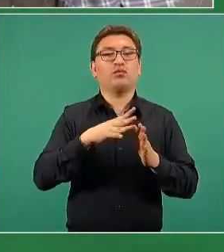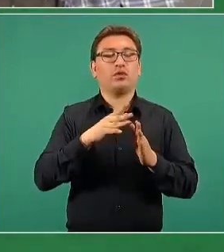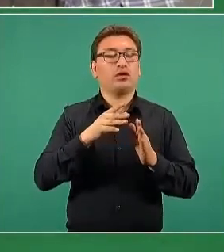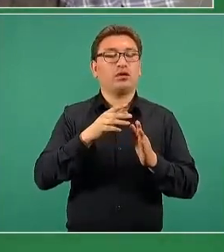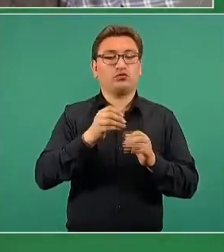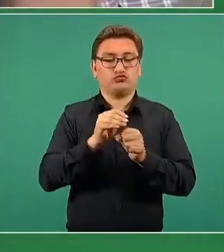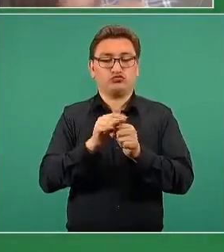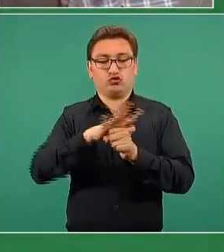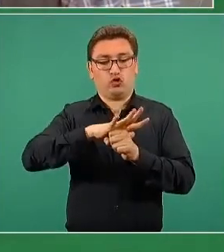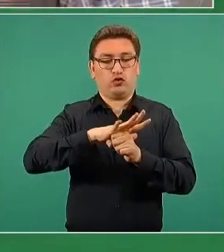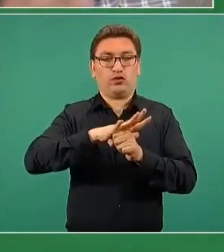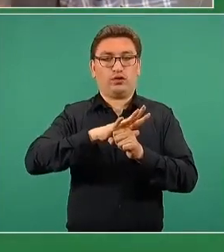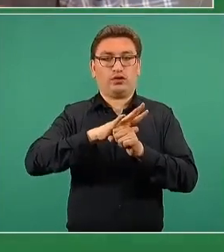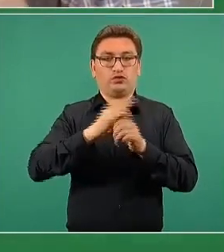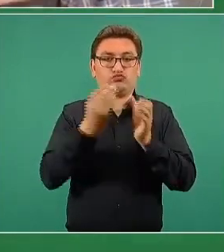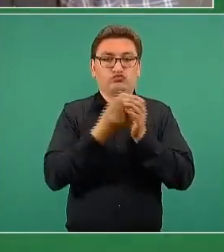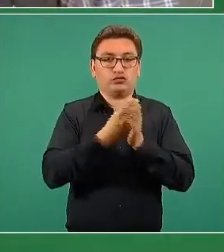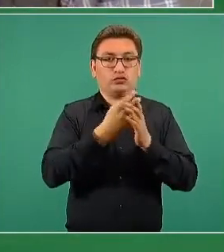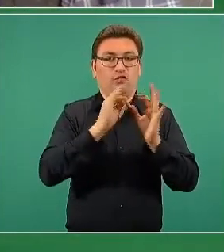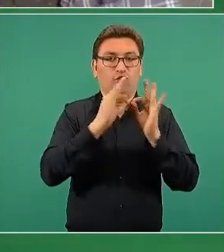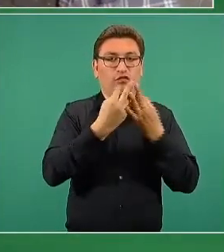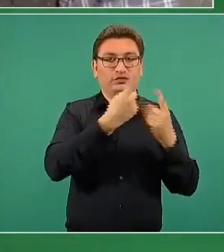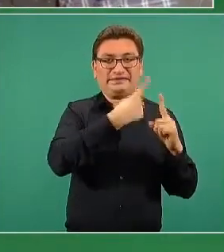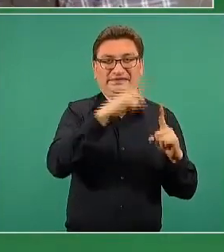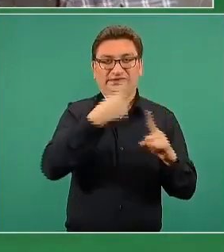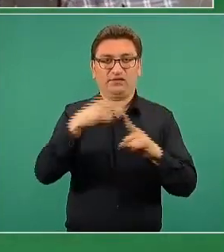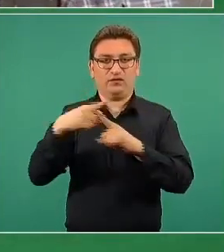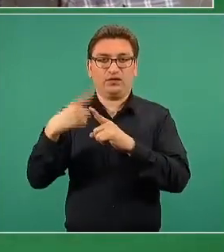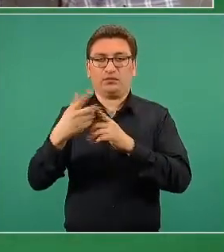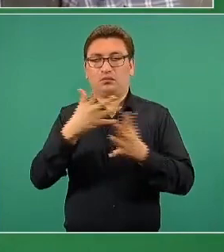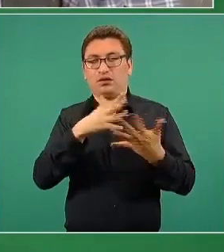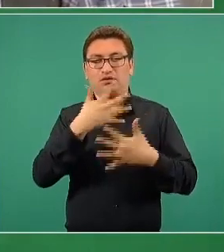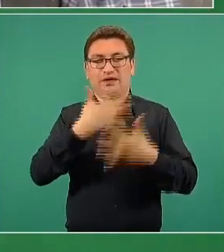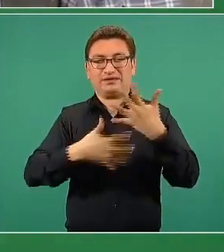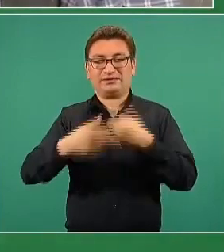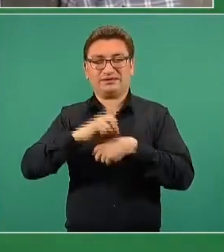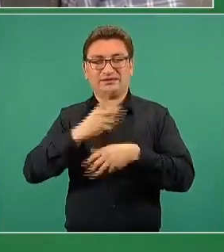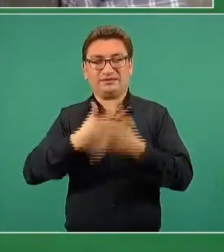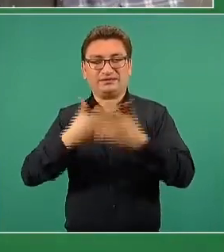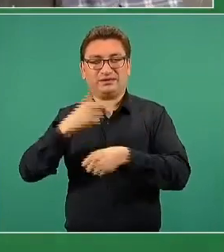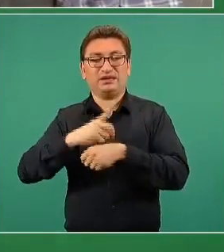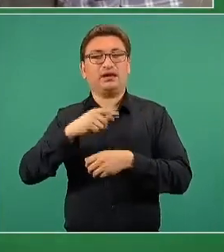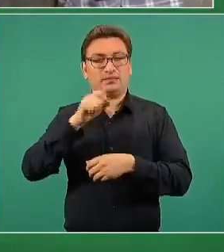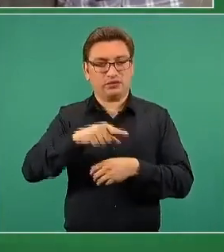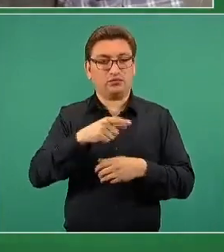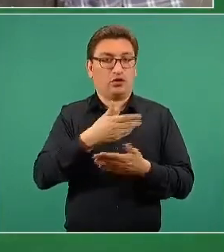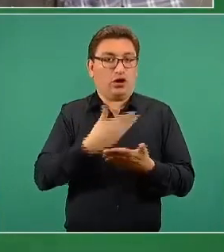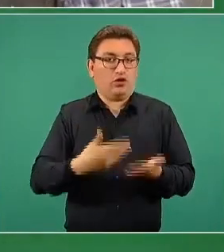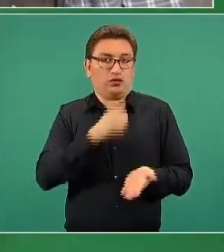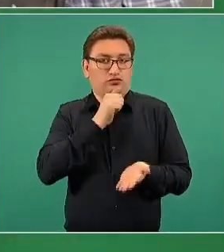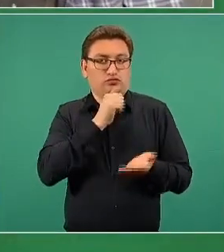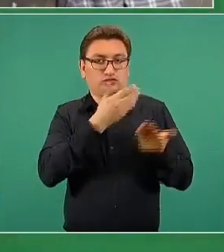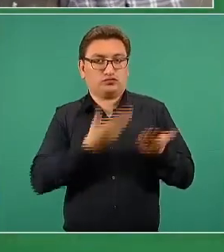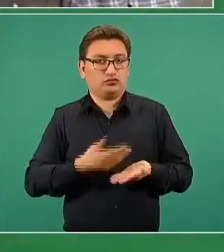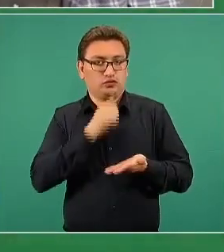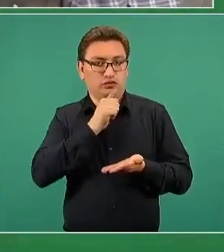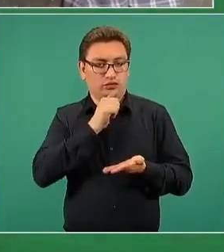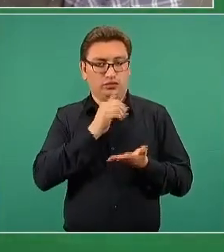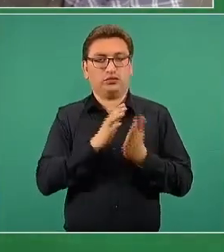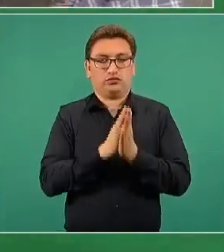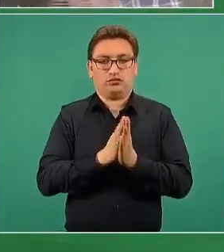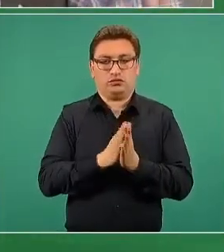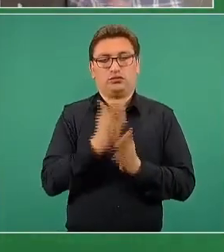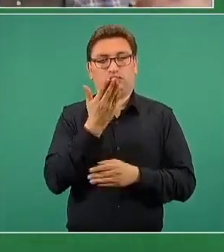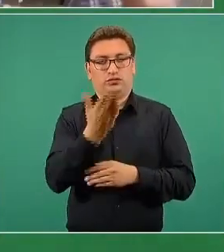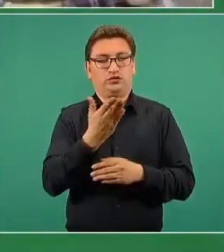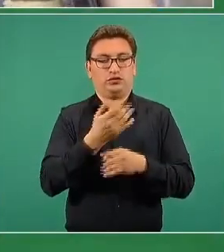variantes que nos habían hecho llegar como cada quincena, ¿no? Pues ahora no ha llegado. Y solo una petición